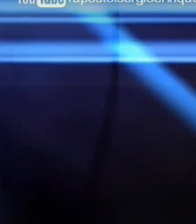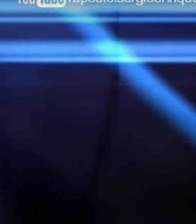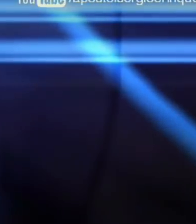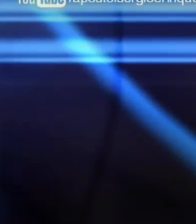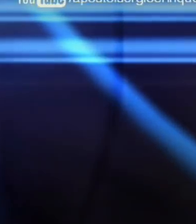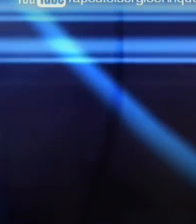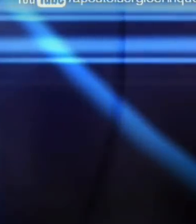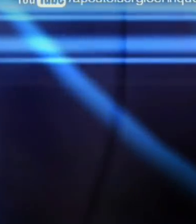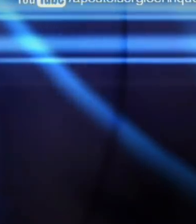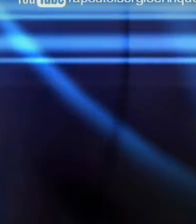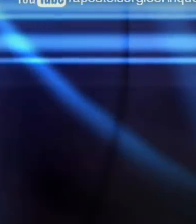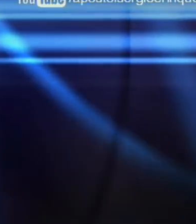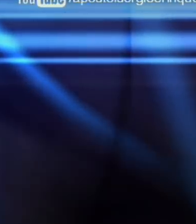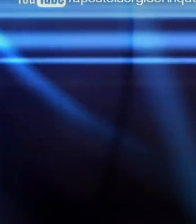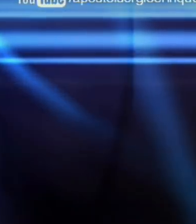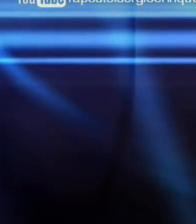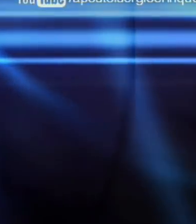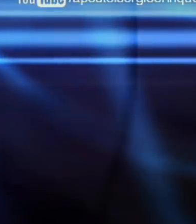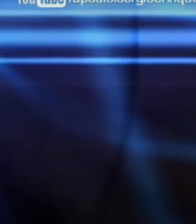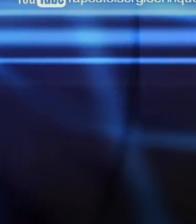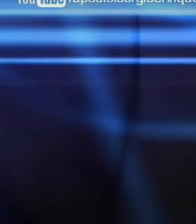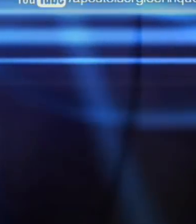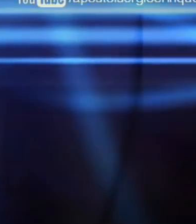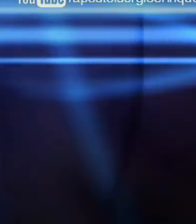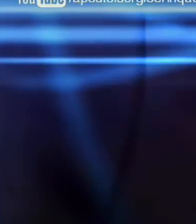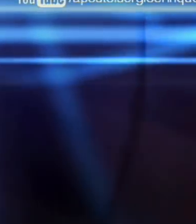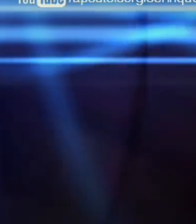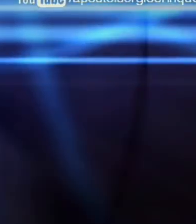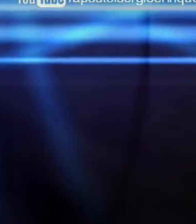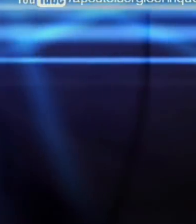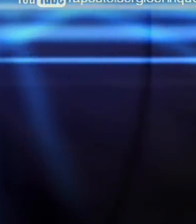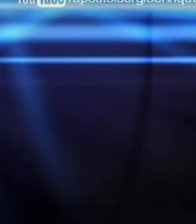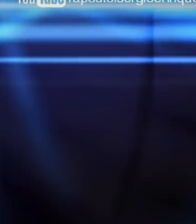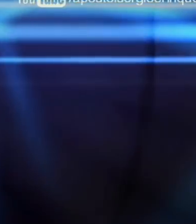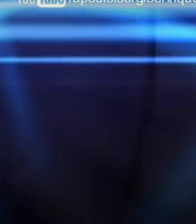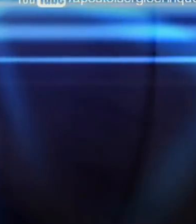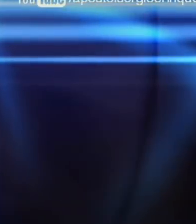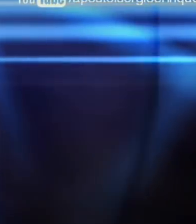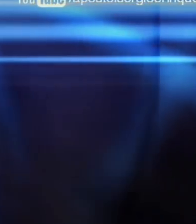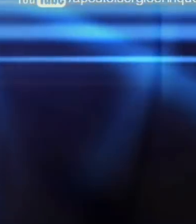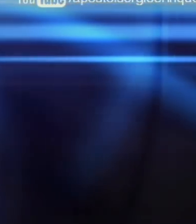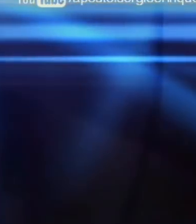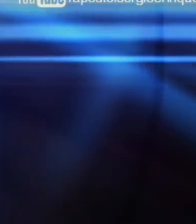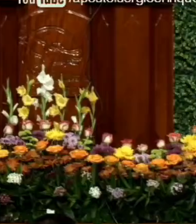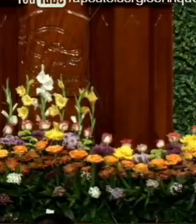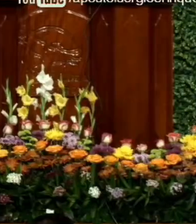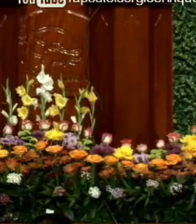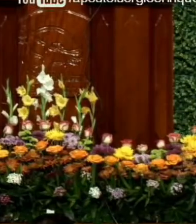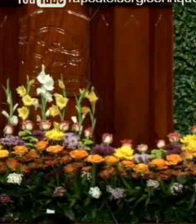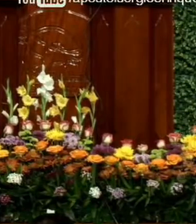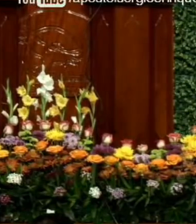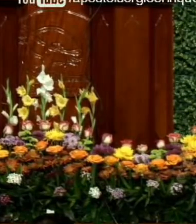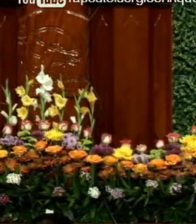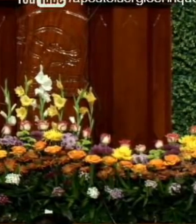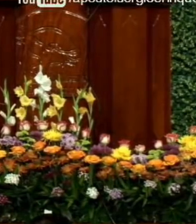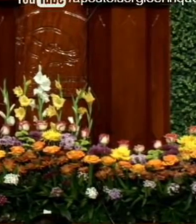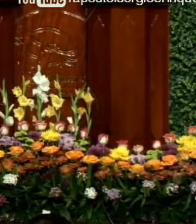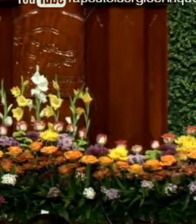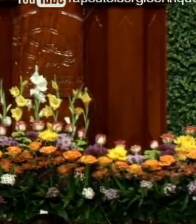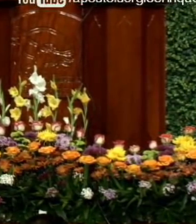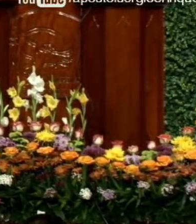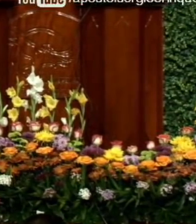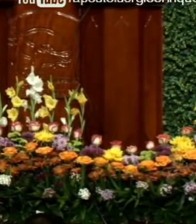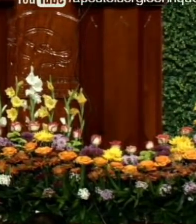Yo le estaba entendiendo entonces, hermano, algunas cosas que lindo como el Señor nos lo explica. Está ahí la tribulación, la